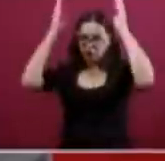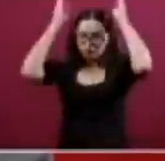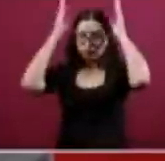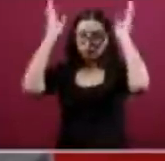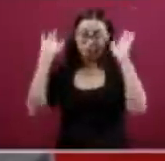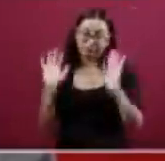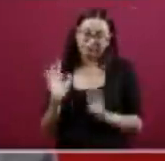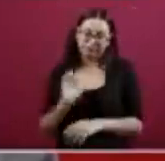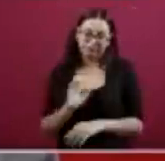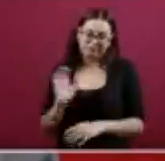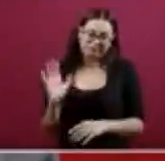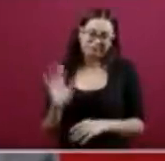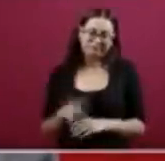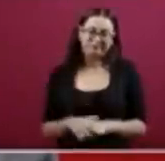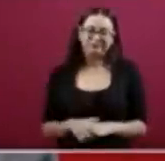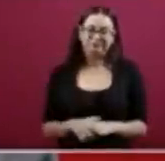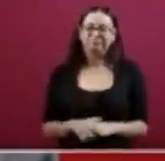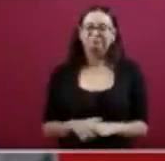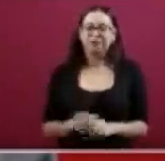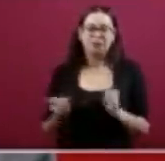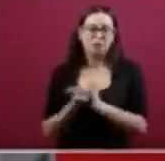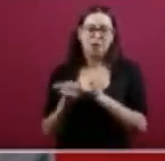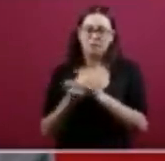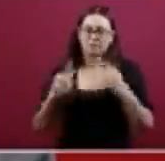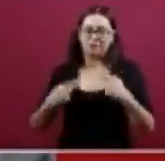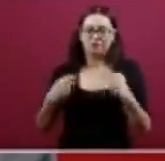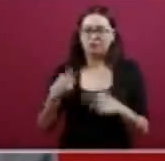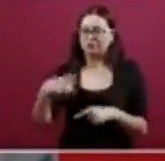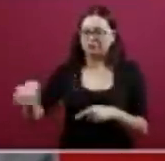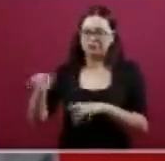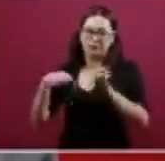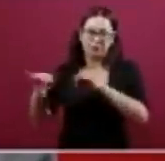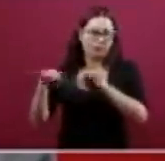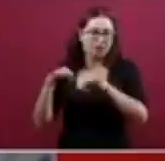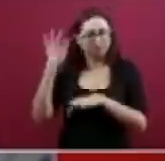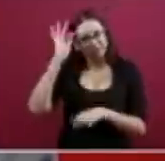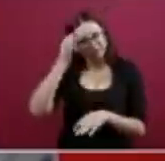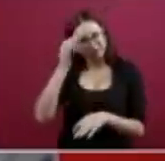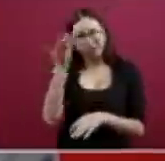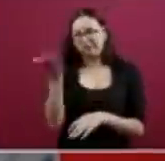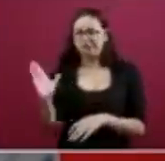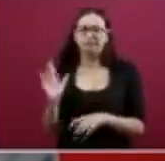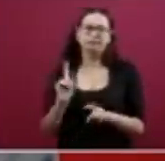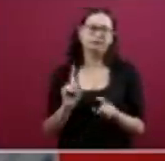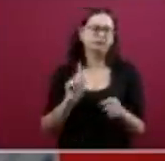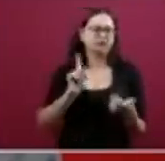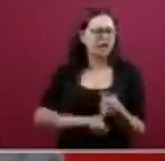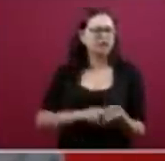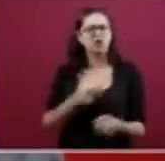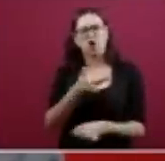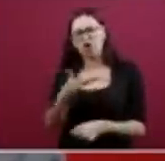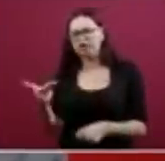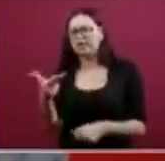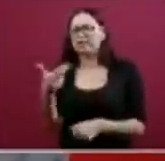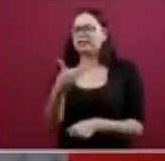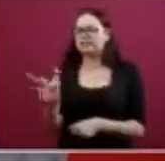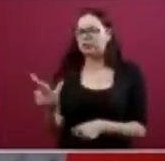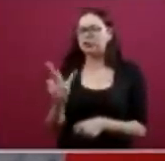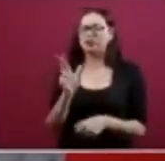como los trabajadores de hoteles, de restaurantes, en las